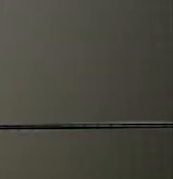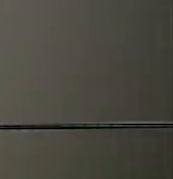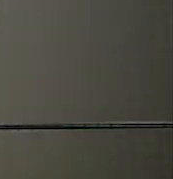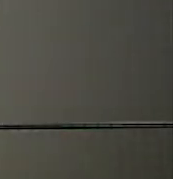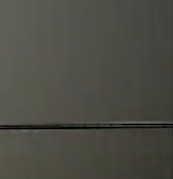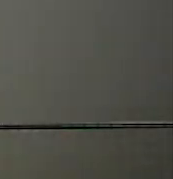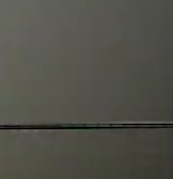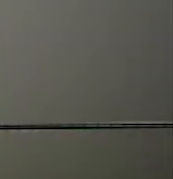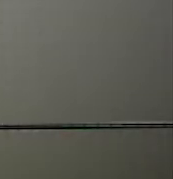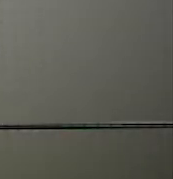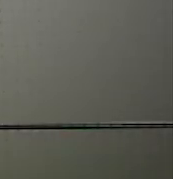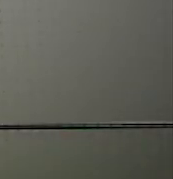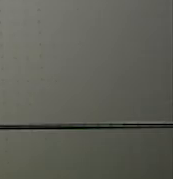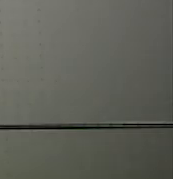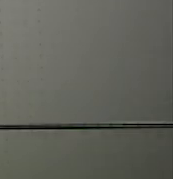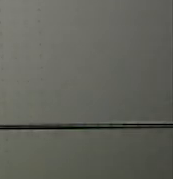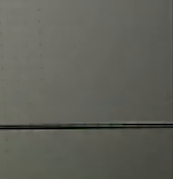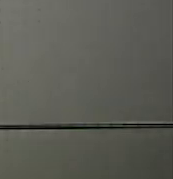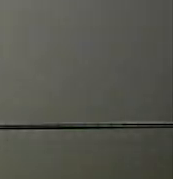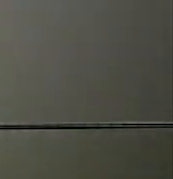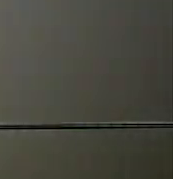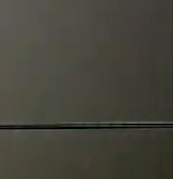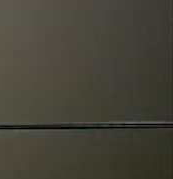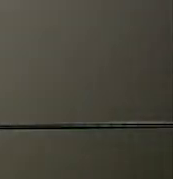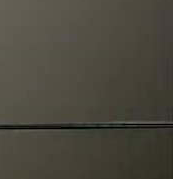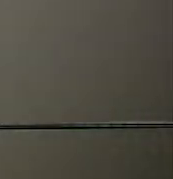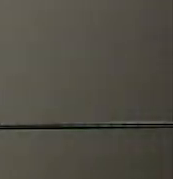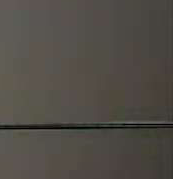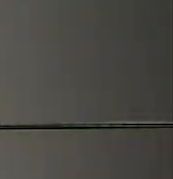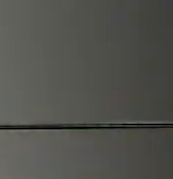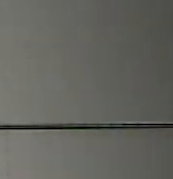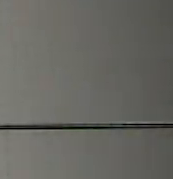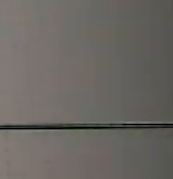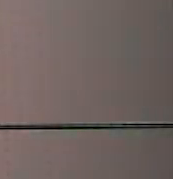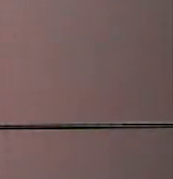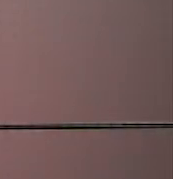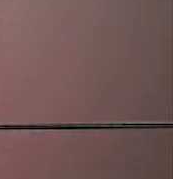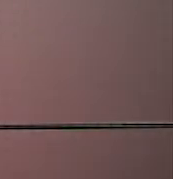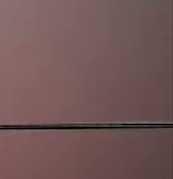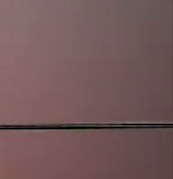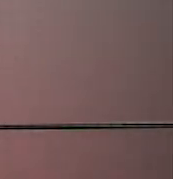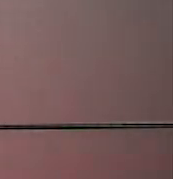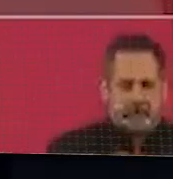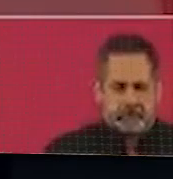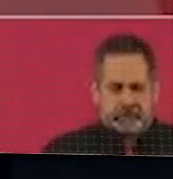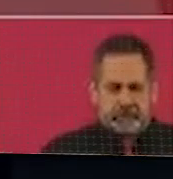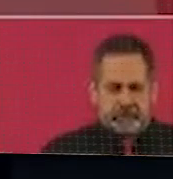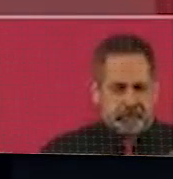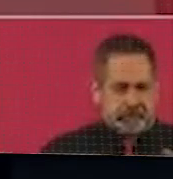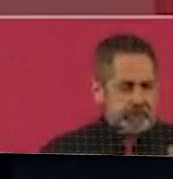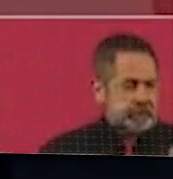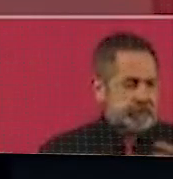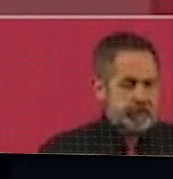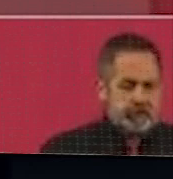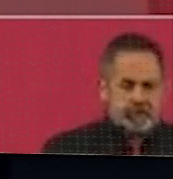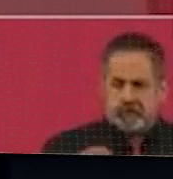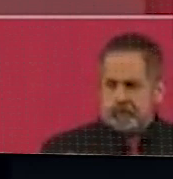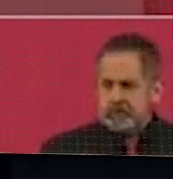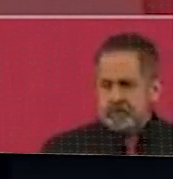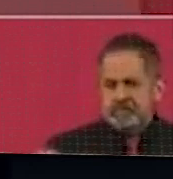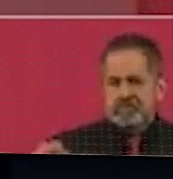dientes así circulaban así se balancearon así se enfrentaron y cuando le preguntan al